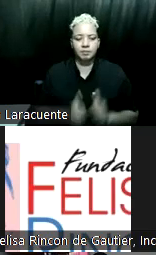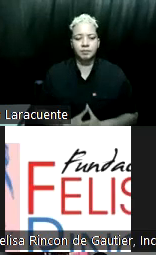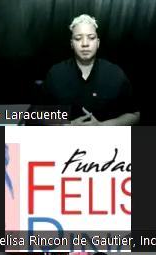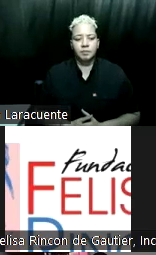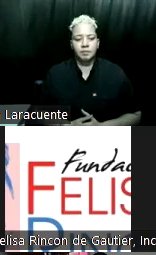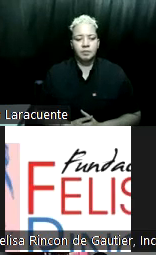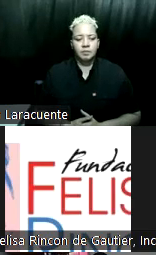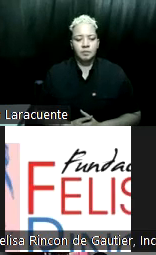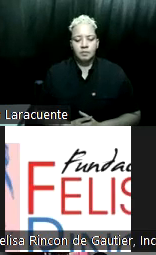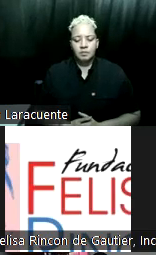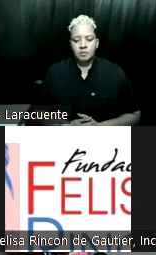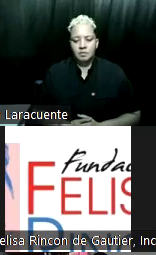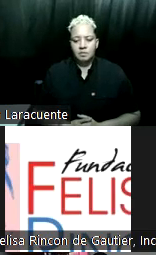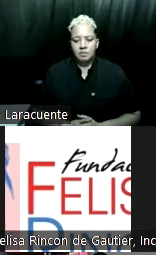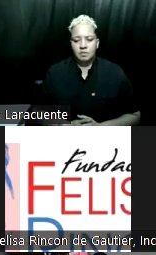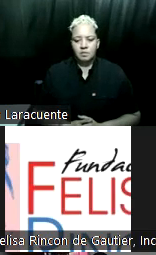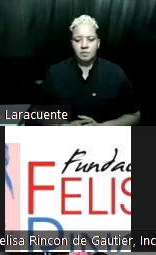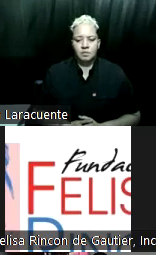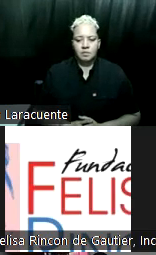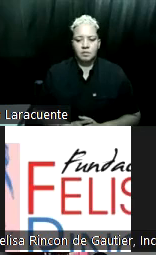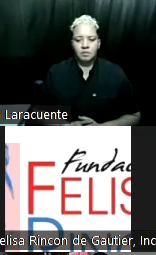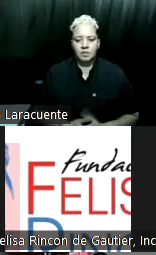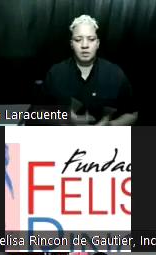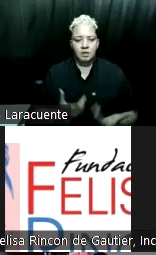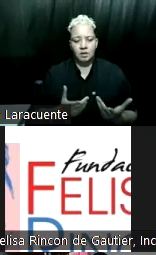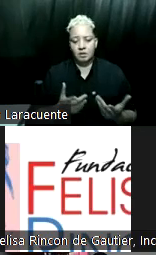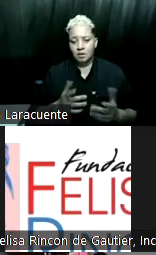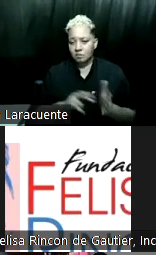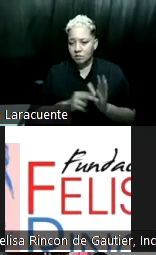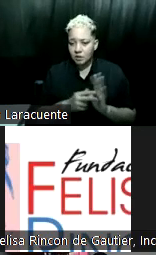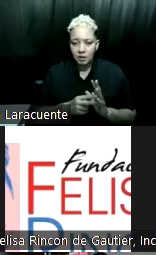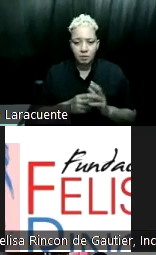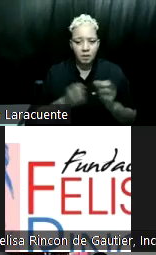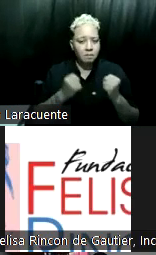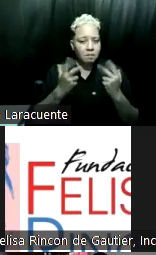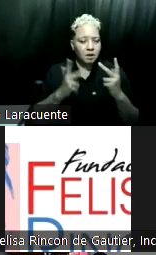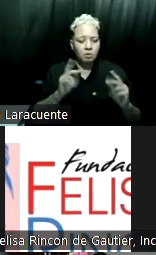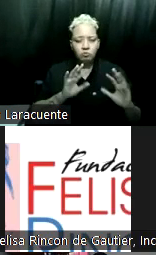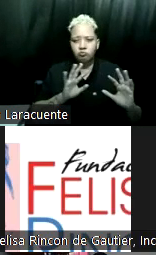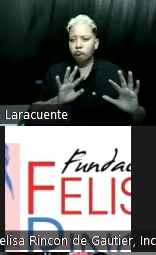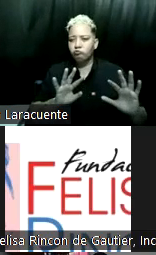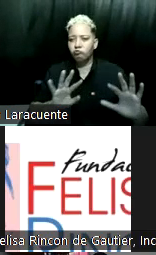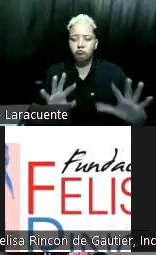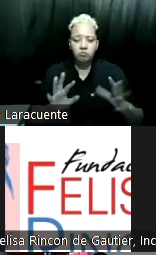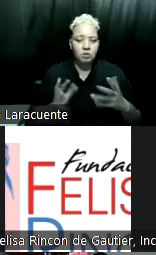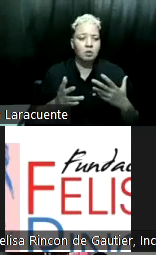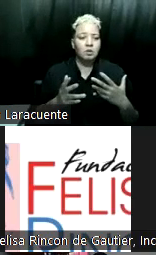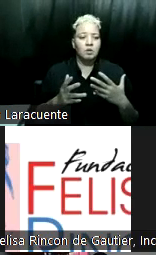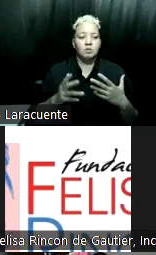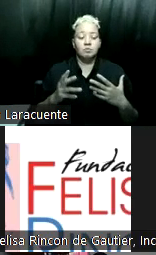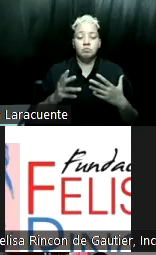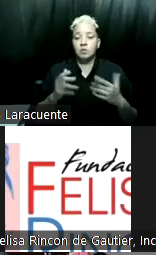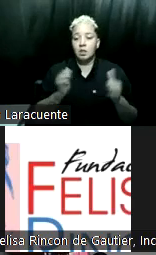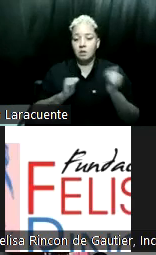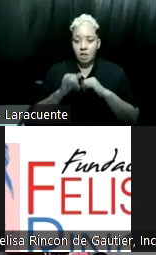hablando de la masificación del baloncesto, de un evento internacional